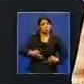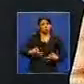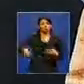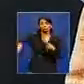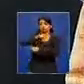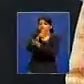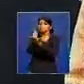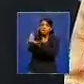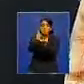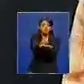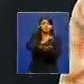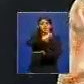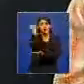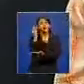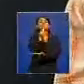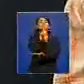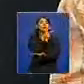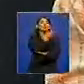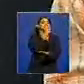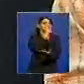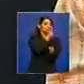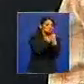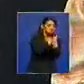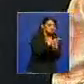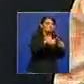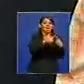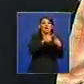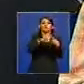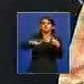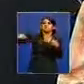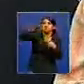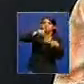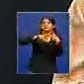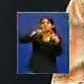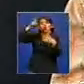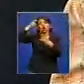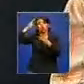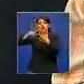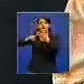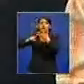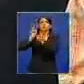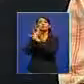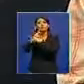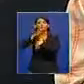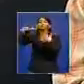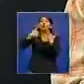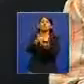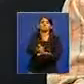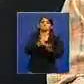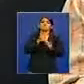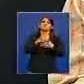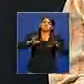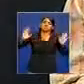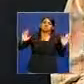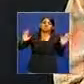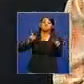ganando, trabajadores, evidentemente la ciudadanía, el gobierno, los cañicultores, los productores del bioetanol. Así